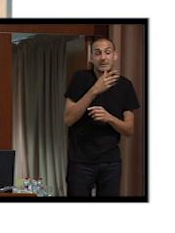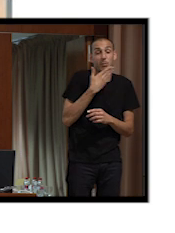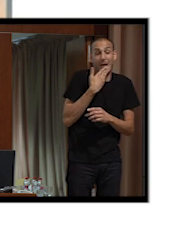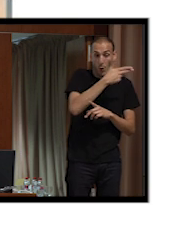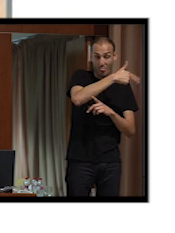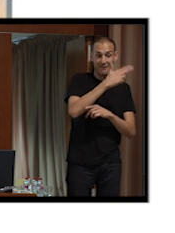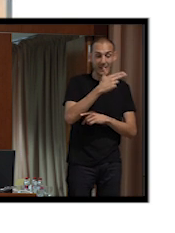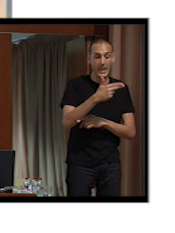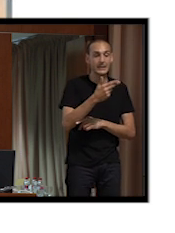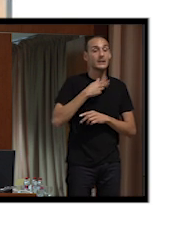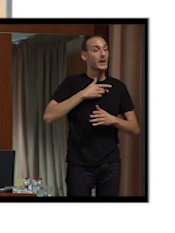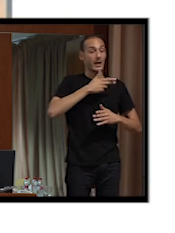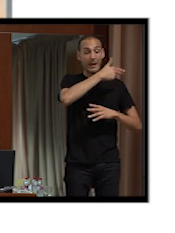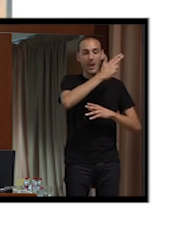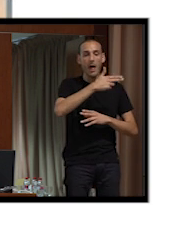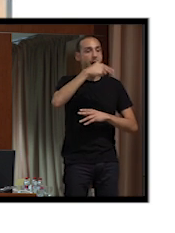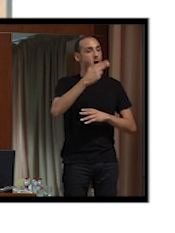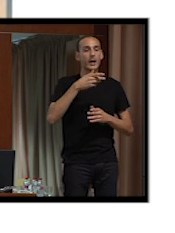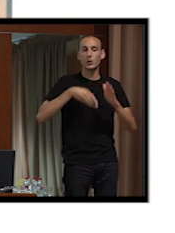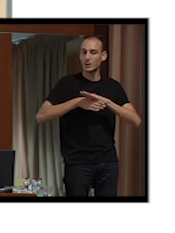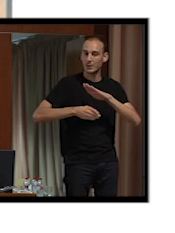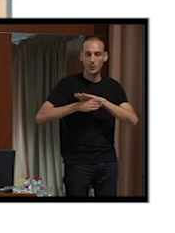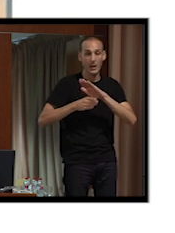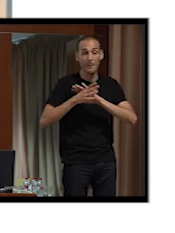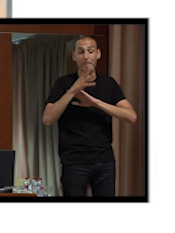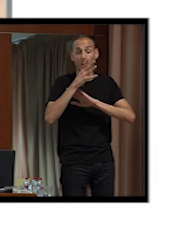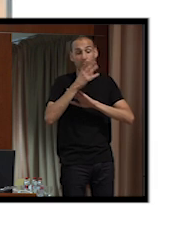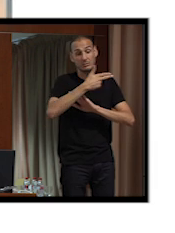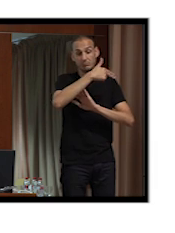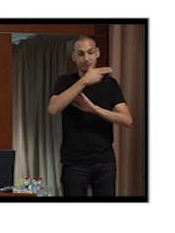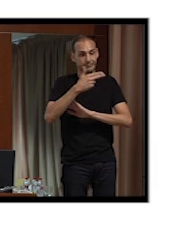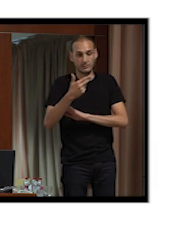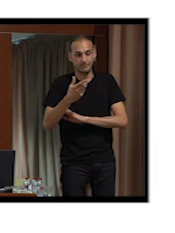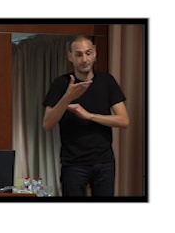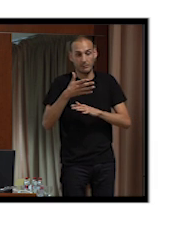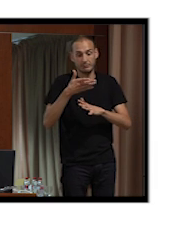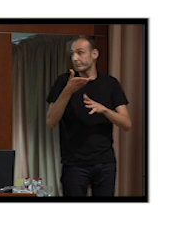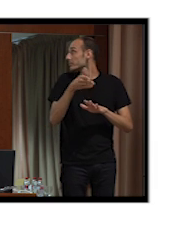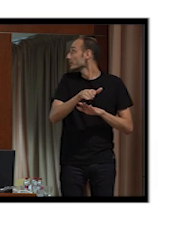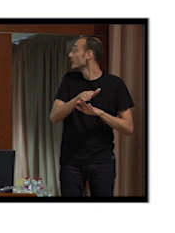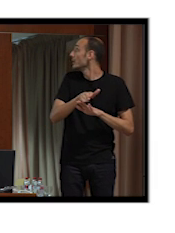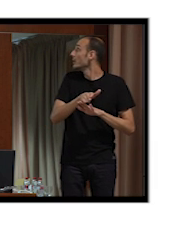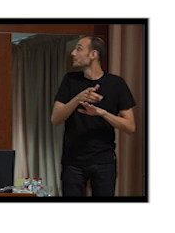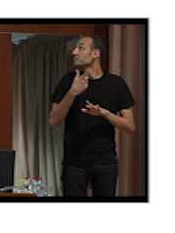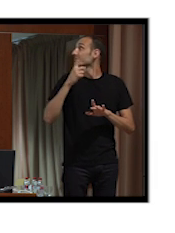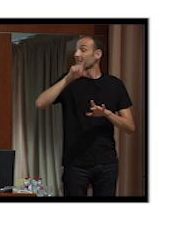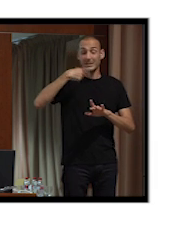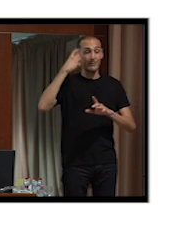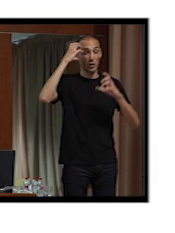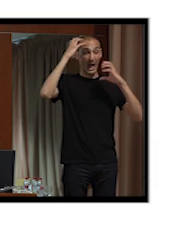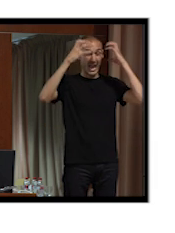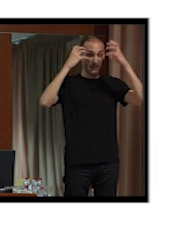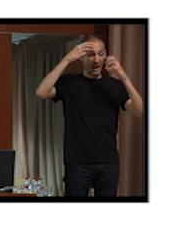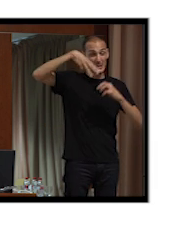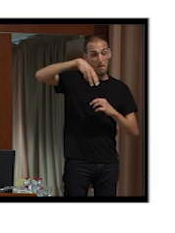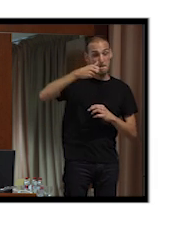se morirían, con lo cual los delfines tienen un sueño con tono. Y sabemos que los mamíferos tenemos 2 tipos de